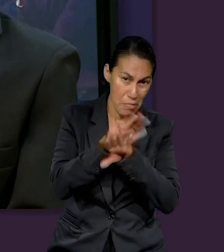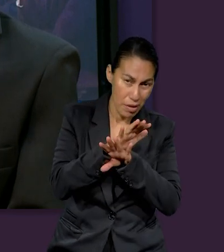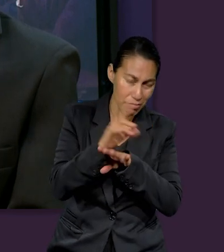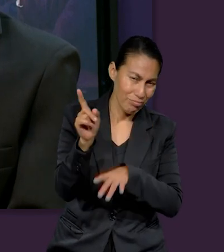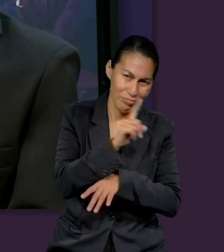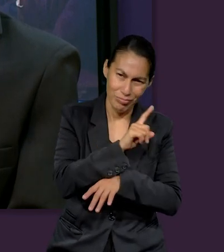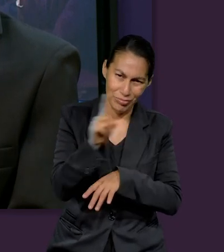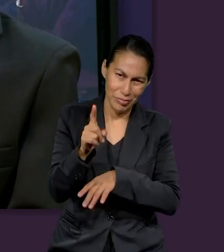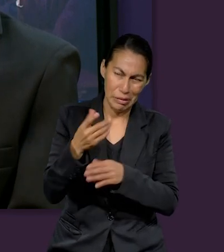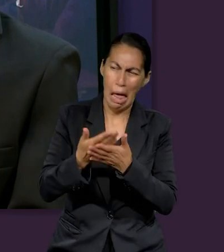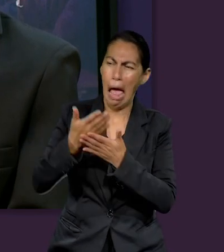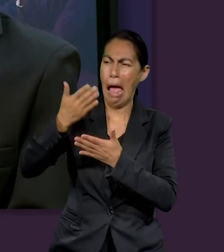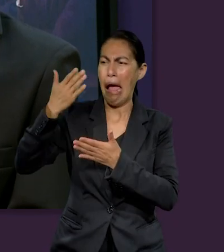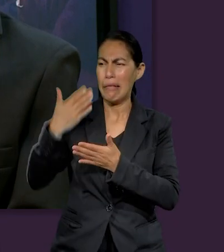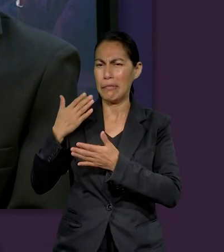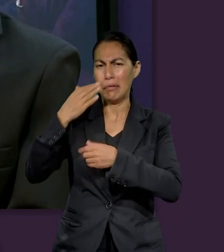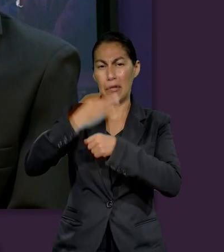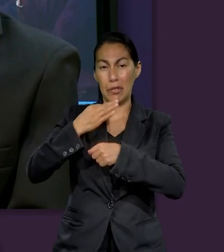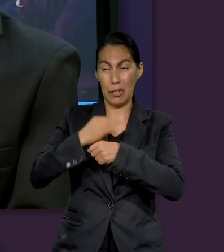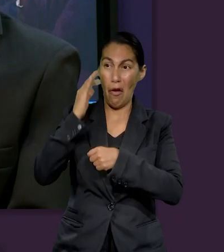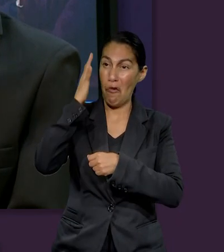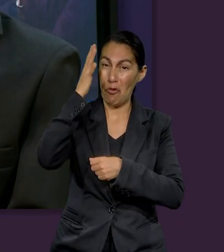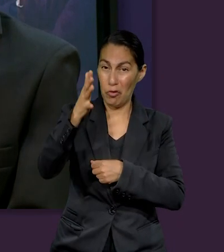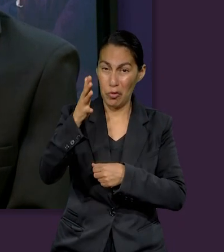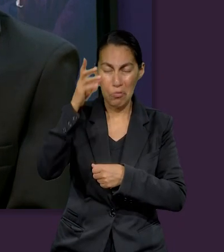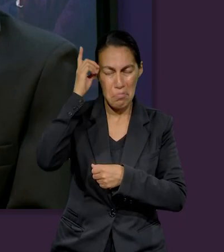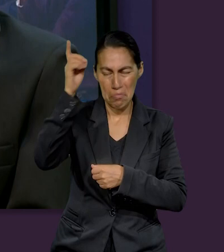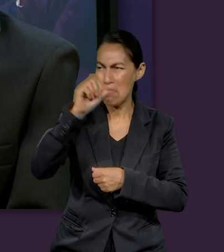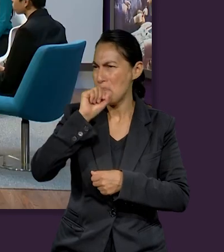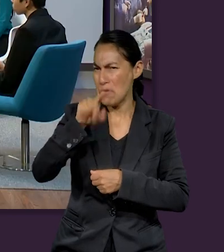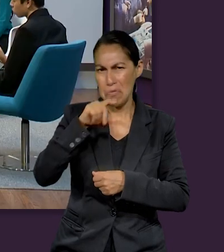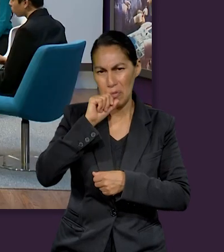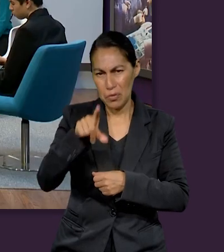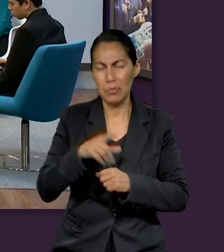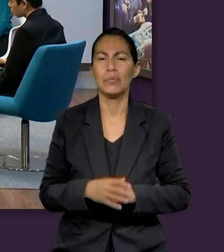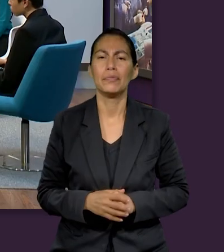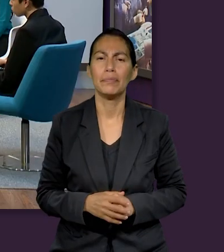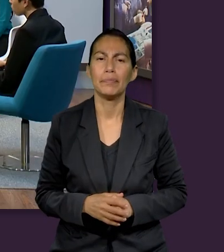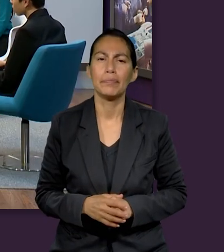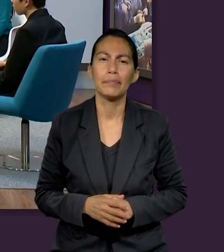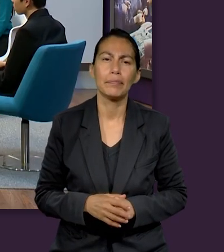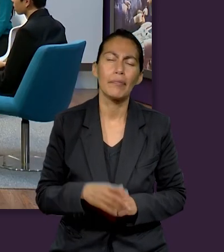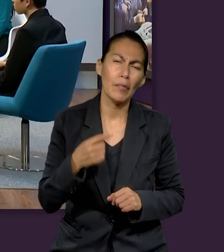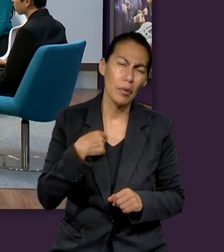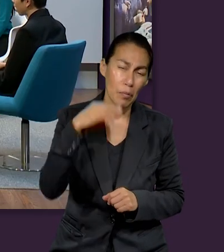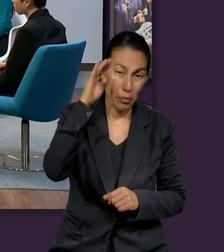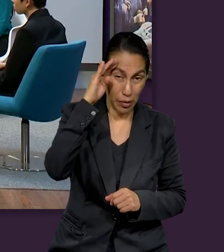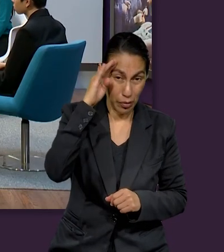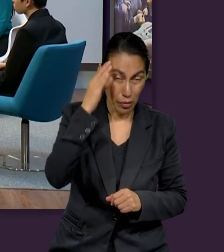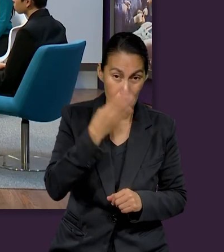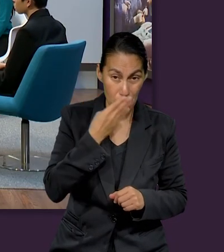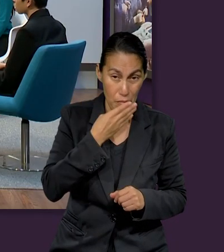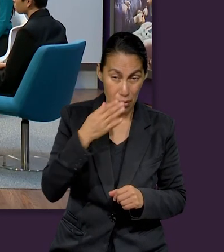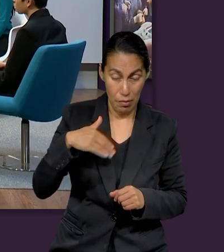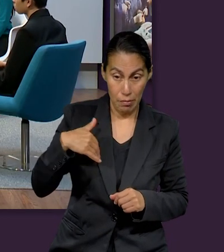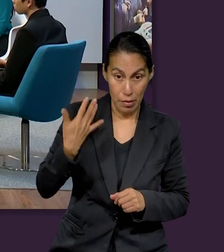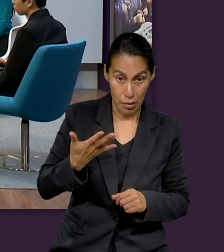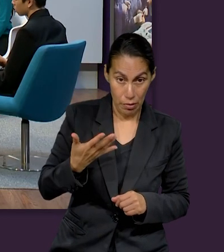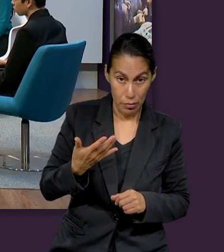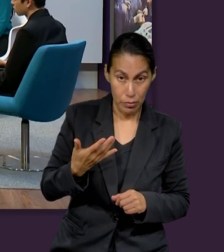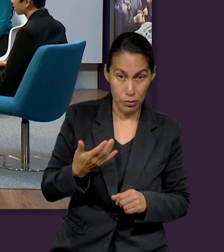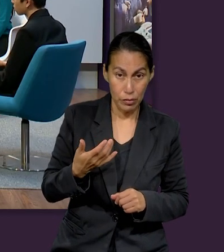y una cosa muy importante es que yo yo por lo menos Yo leo en la Biblia de Milagros donde